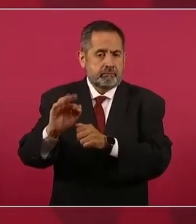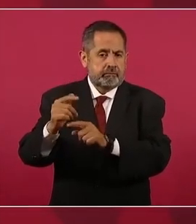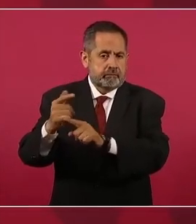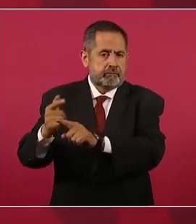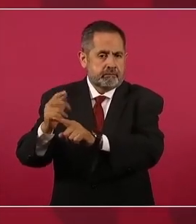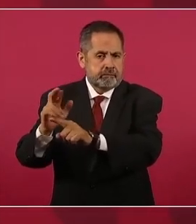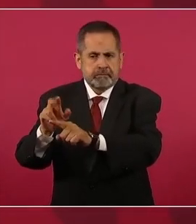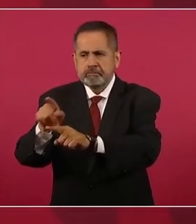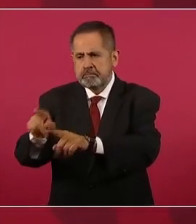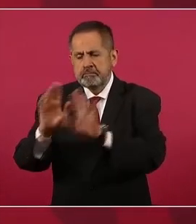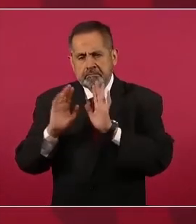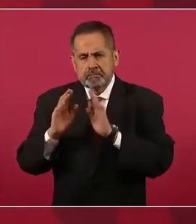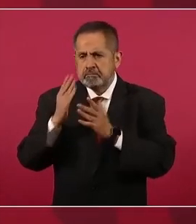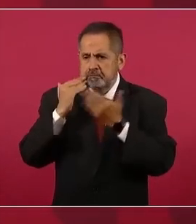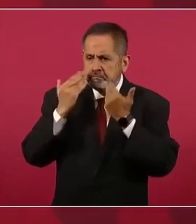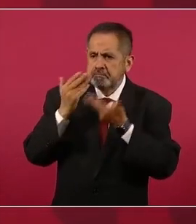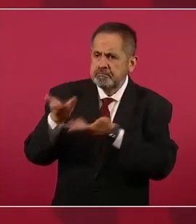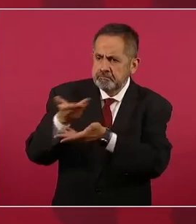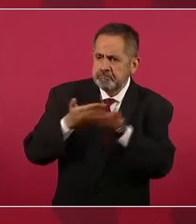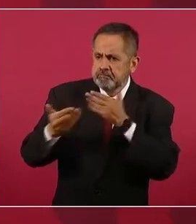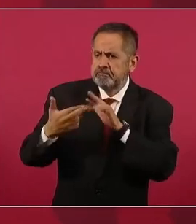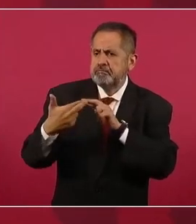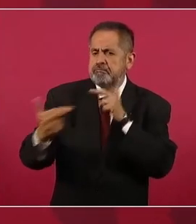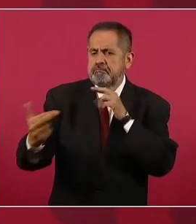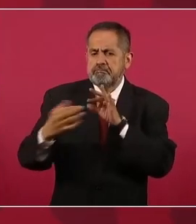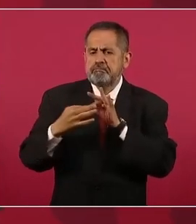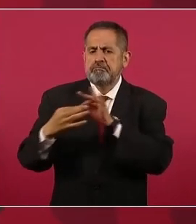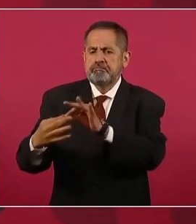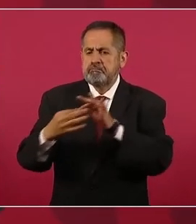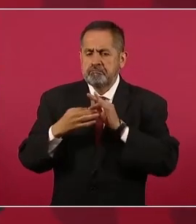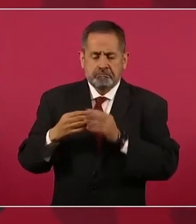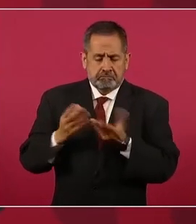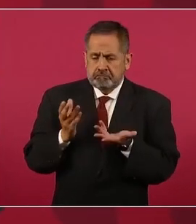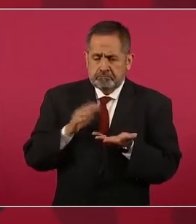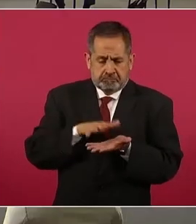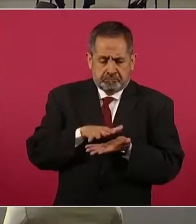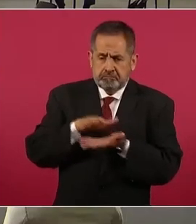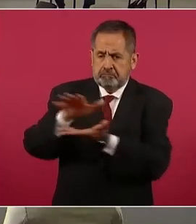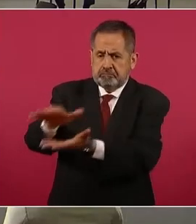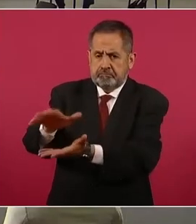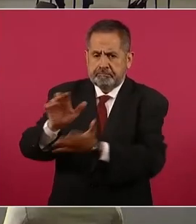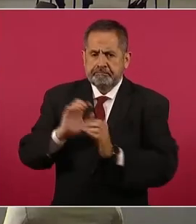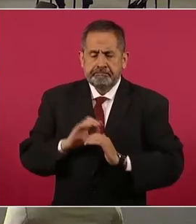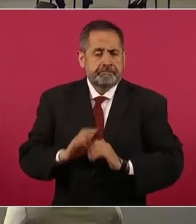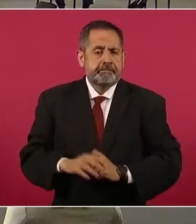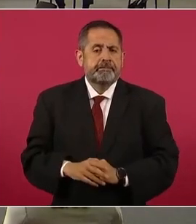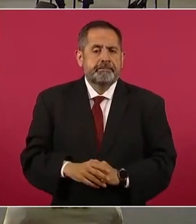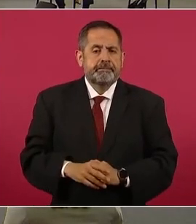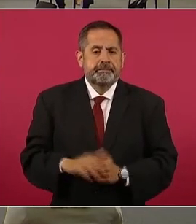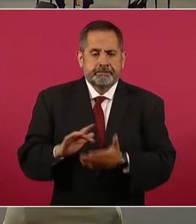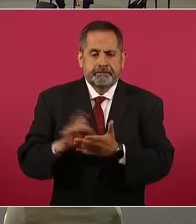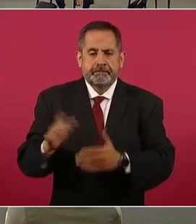es lo que tenemos entre la UIF y la Fiscalía General de la República. Muchas gracias.